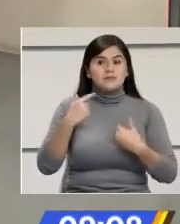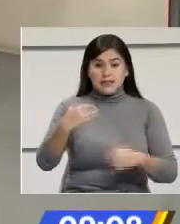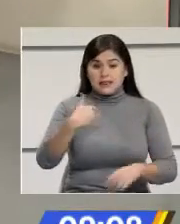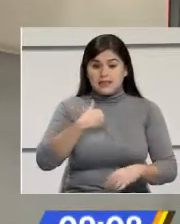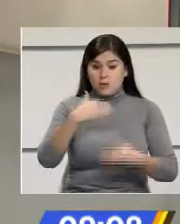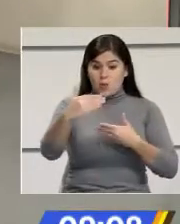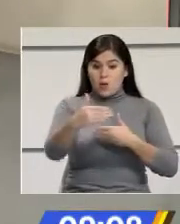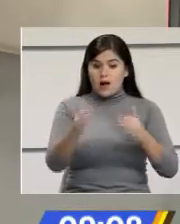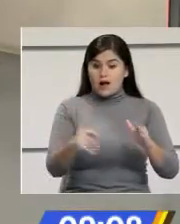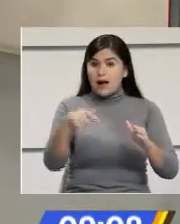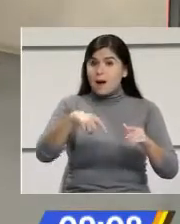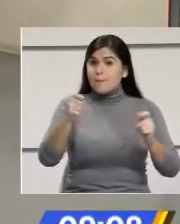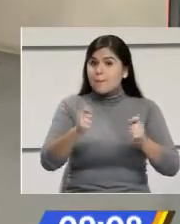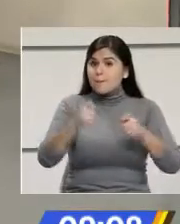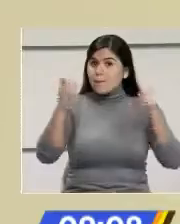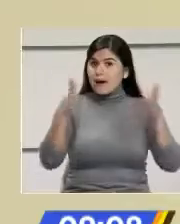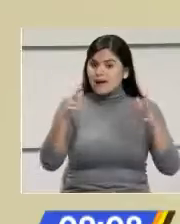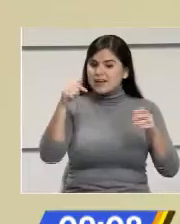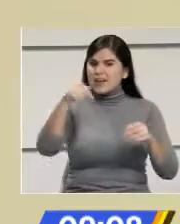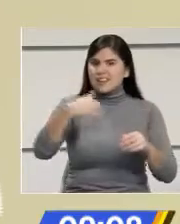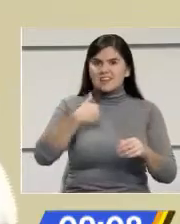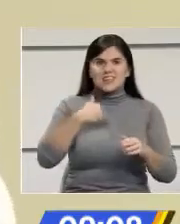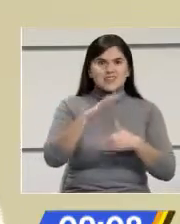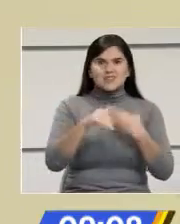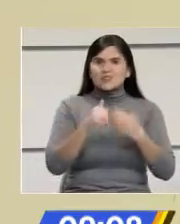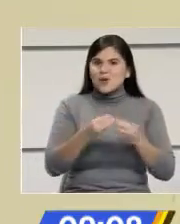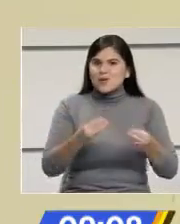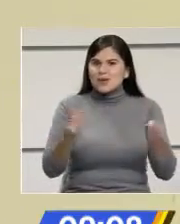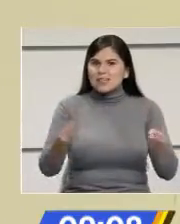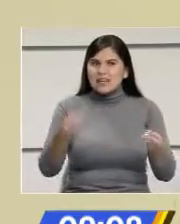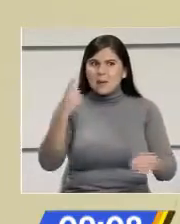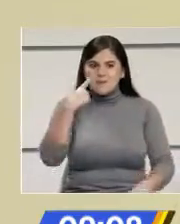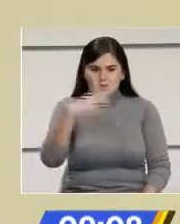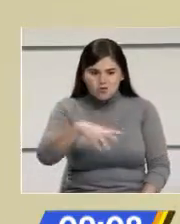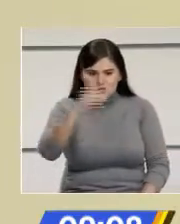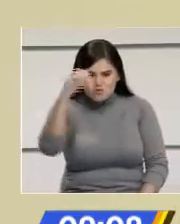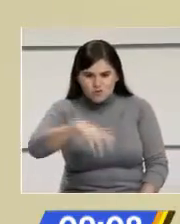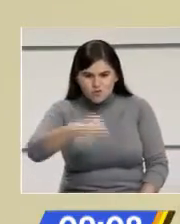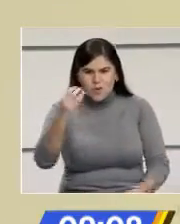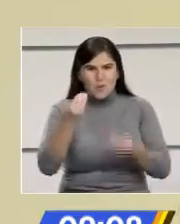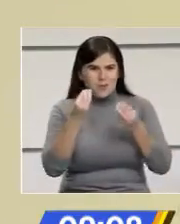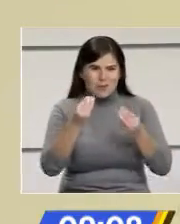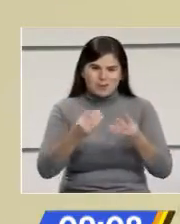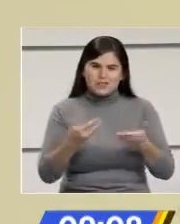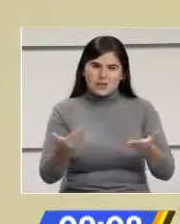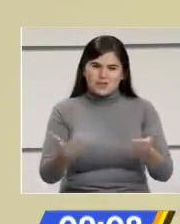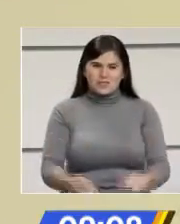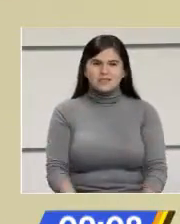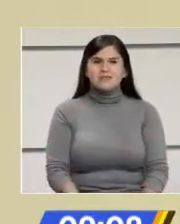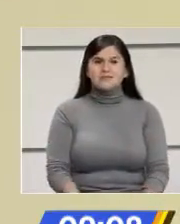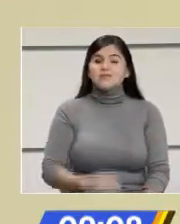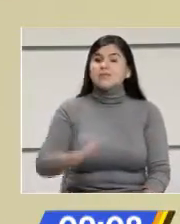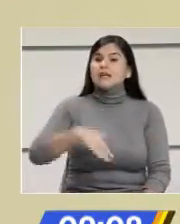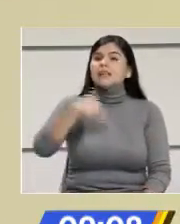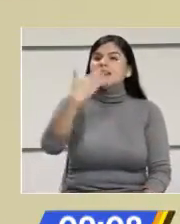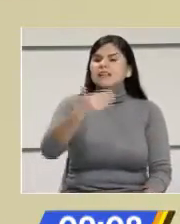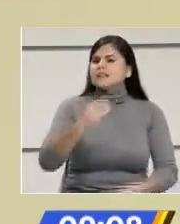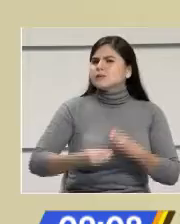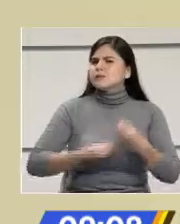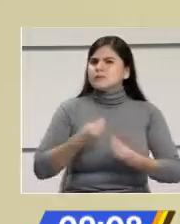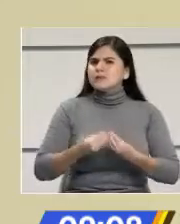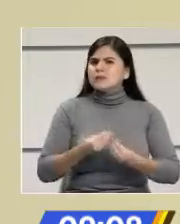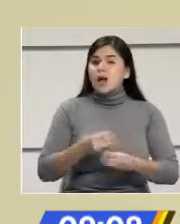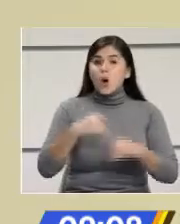mágica famosa, ahí tiene todos los materiales, viera lo que sale de ahí, es impresionante. Ok, después de esto, vamos a hacer juegos